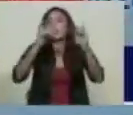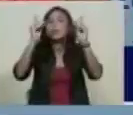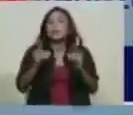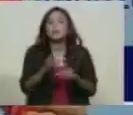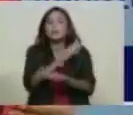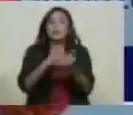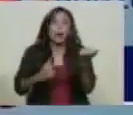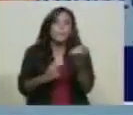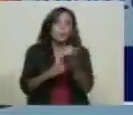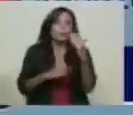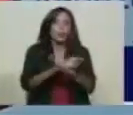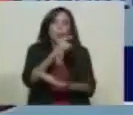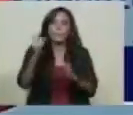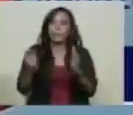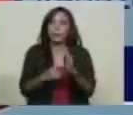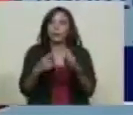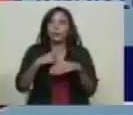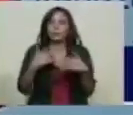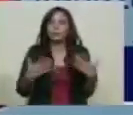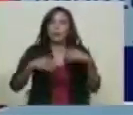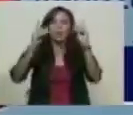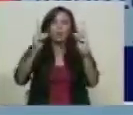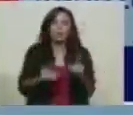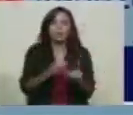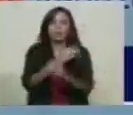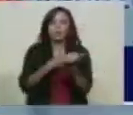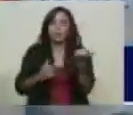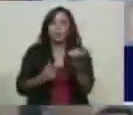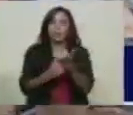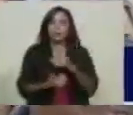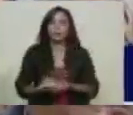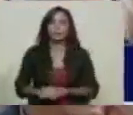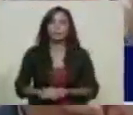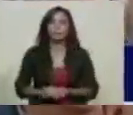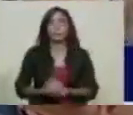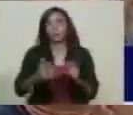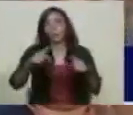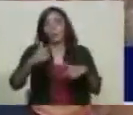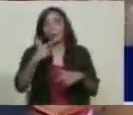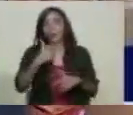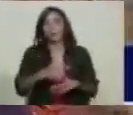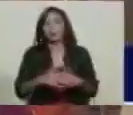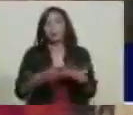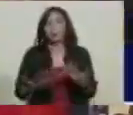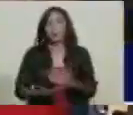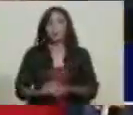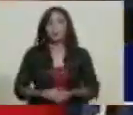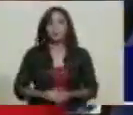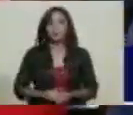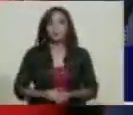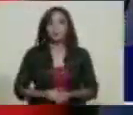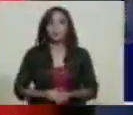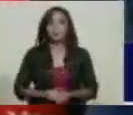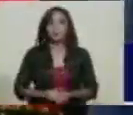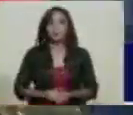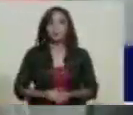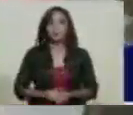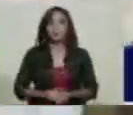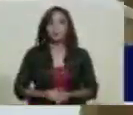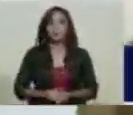apoyo absoluto en las decisiones que tome nuestro presidente. Y hoy podemos decir, presidente, como uno de